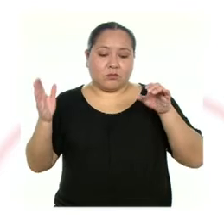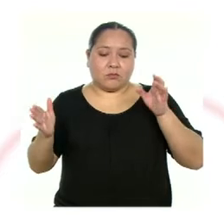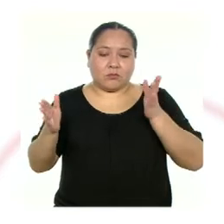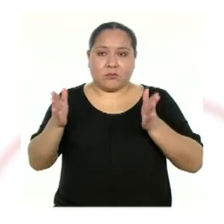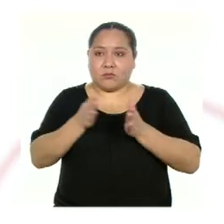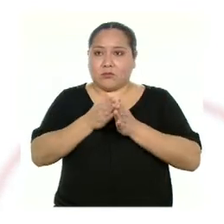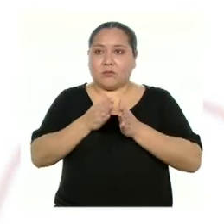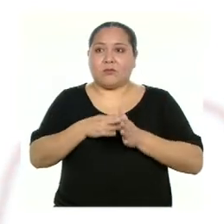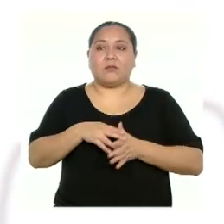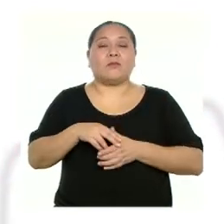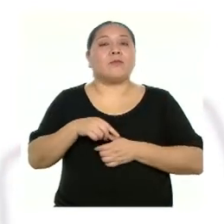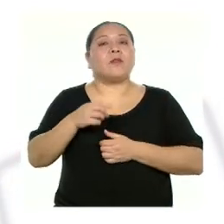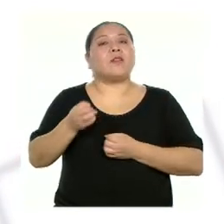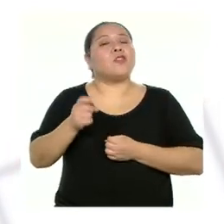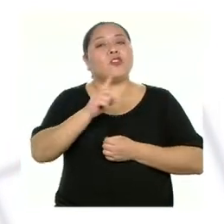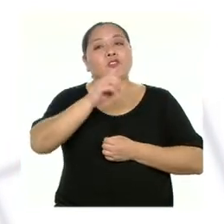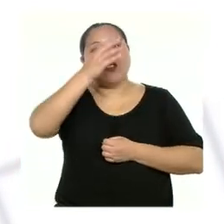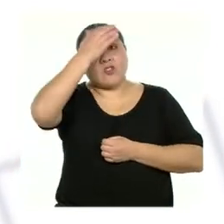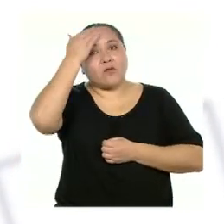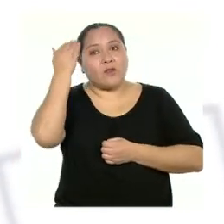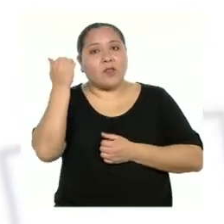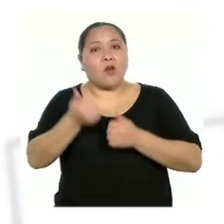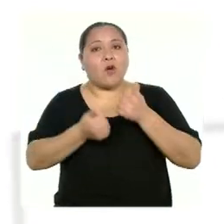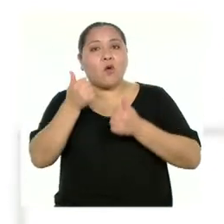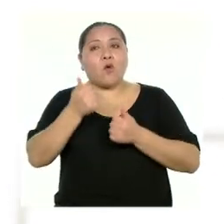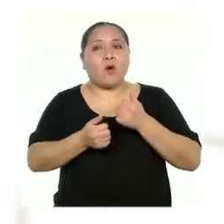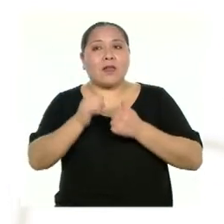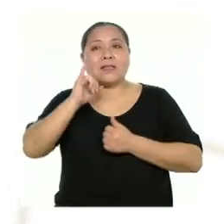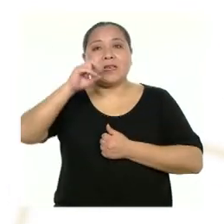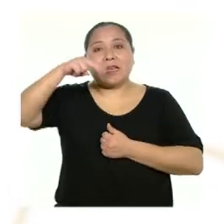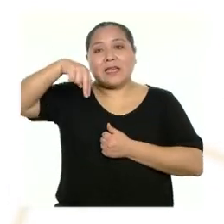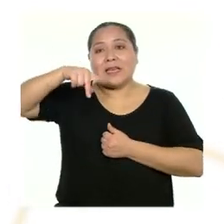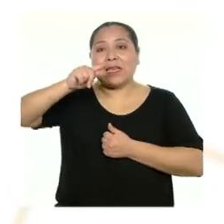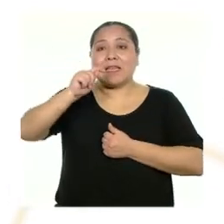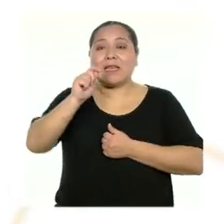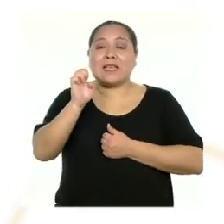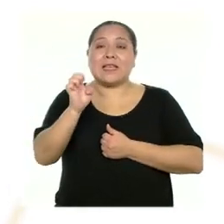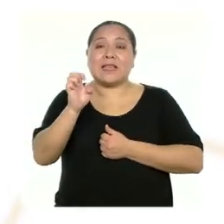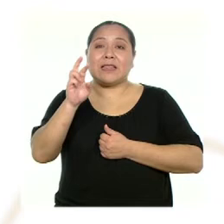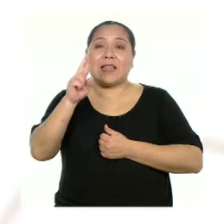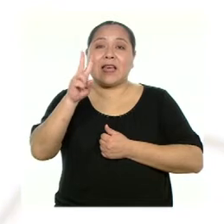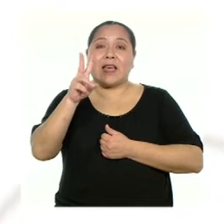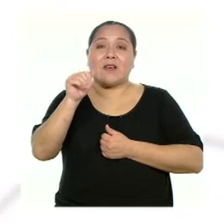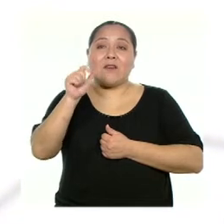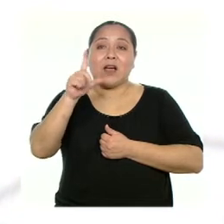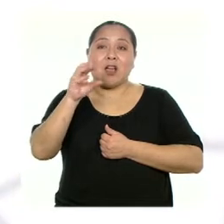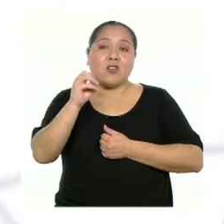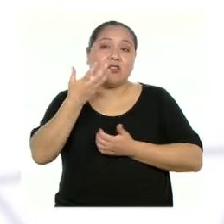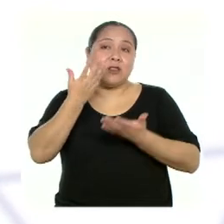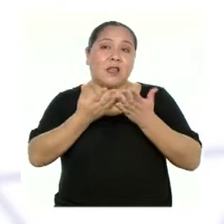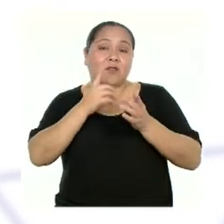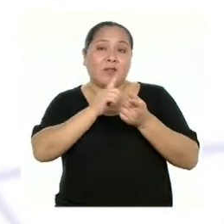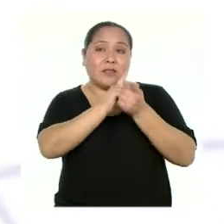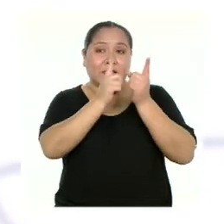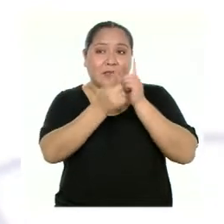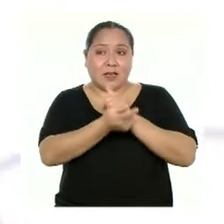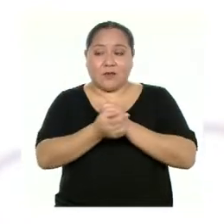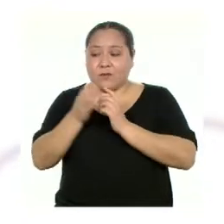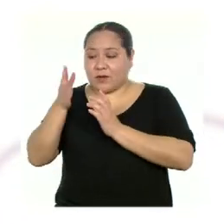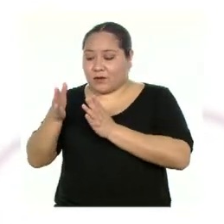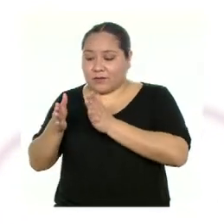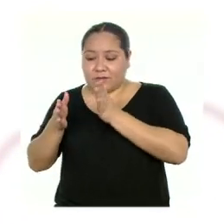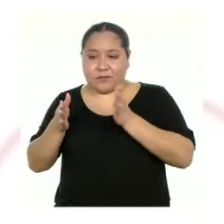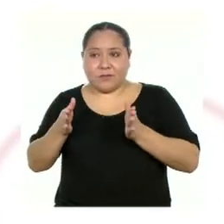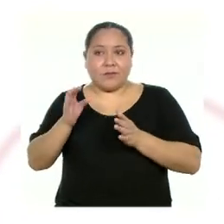se olviden tampoco cuál es su intervalo matemático. Este, a veces, cambia en la presentación de la tabla o los gráficos.